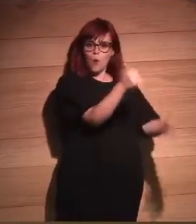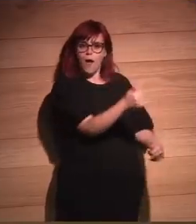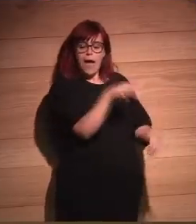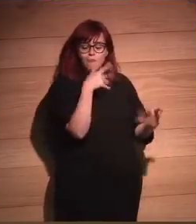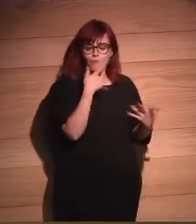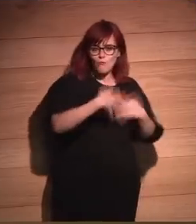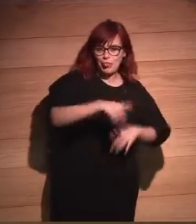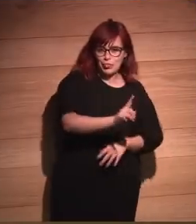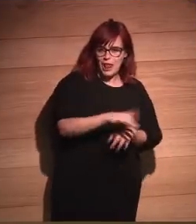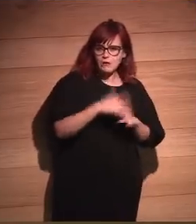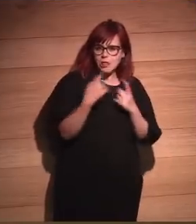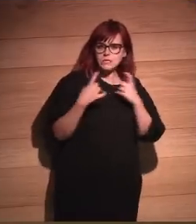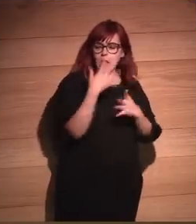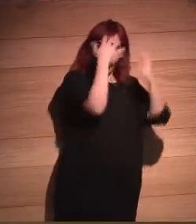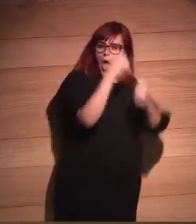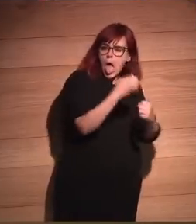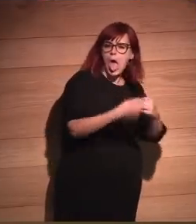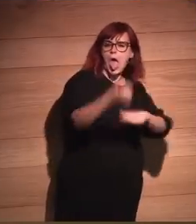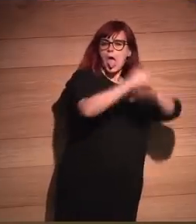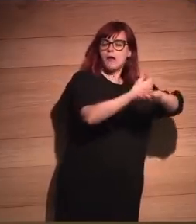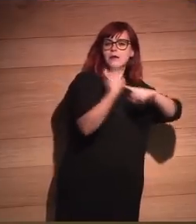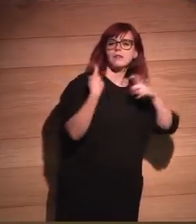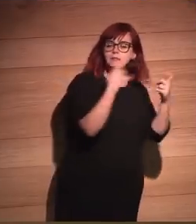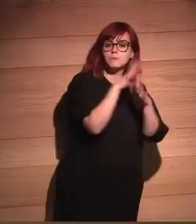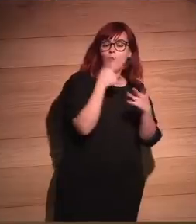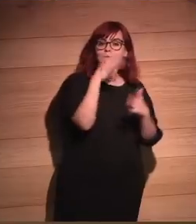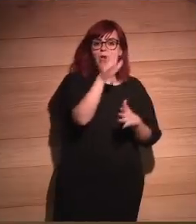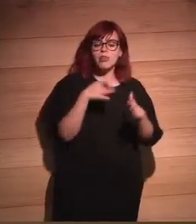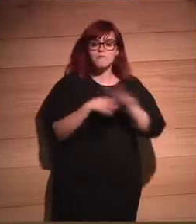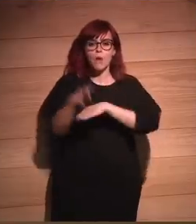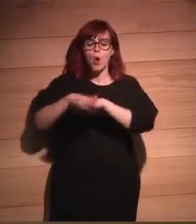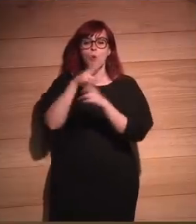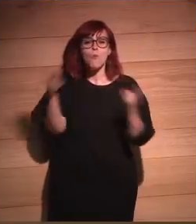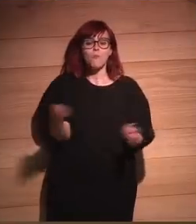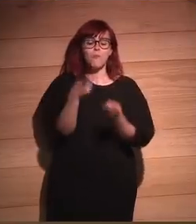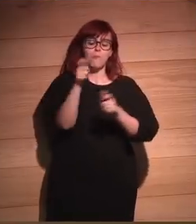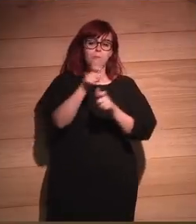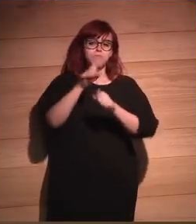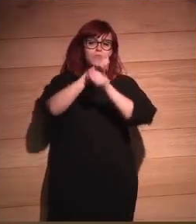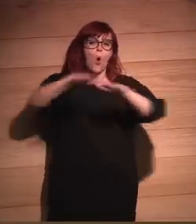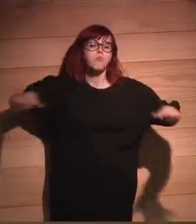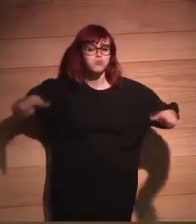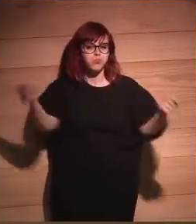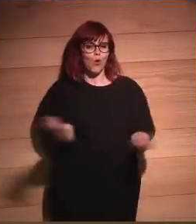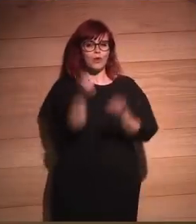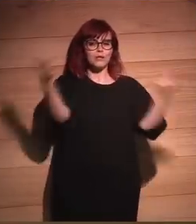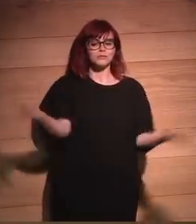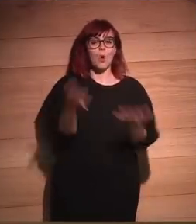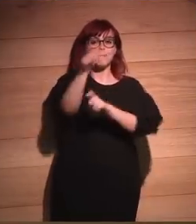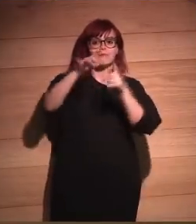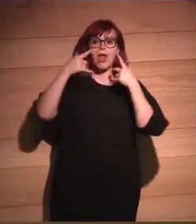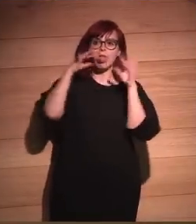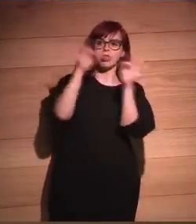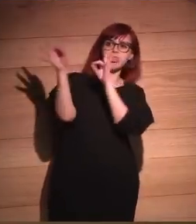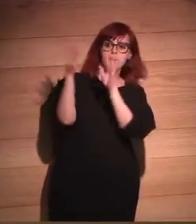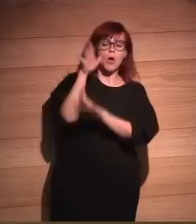observando muchas veces, ¿no? Y que es, además, la facilidad de acceso que tienen, por ejemplo, los populismos a la atención de la gente,